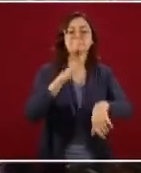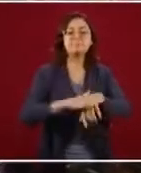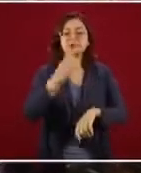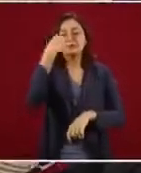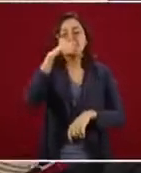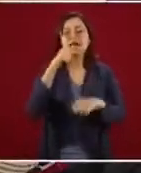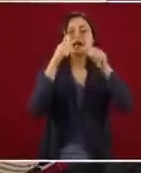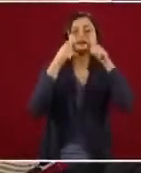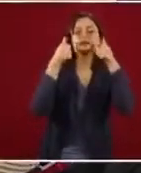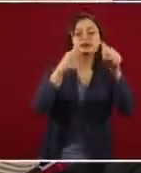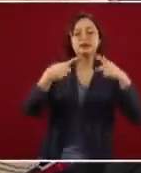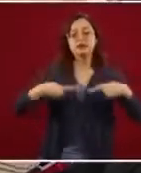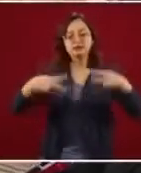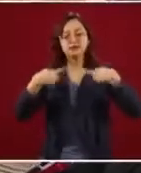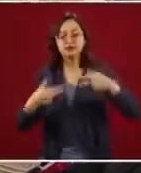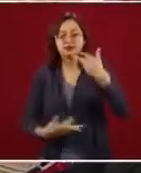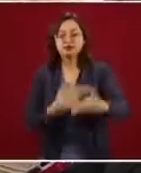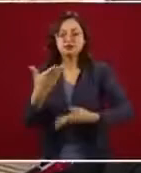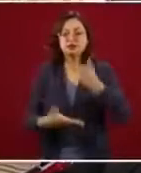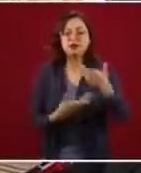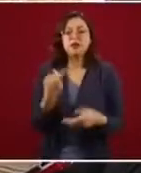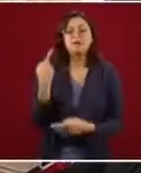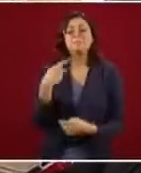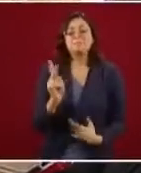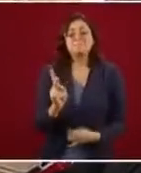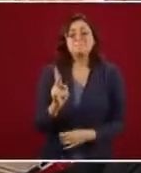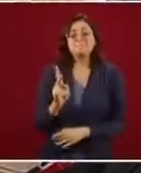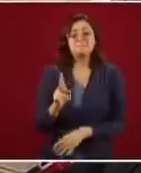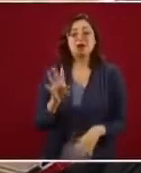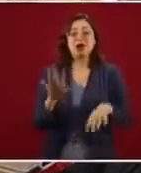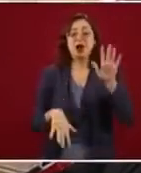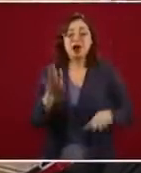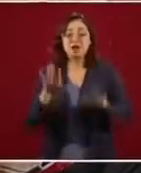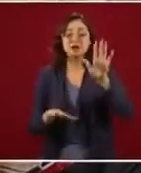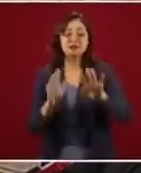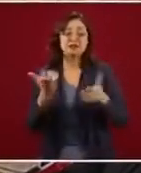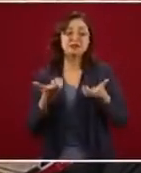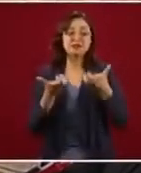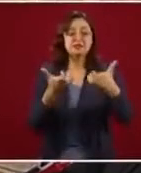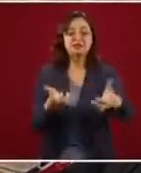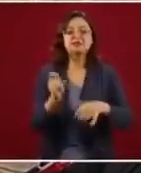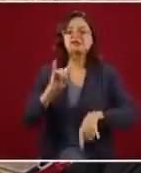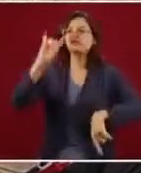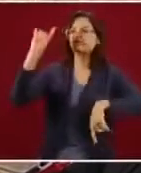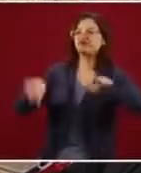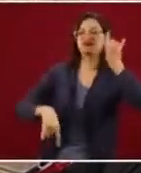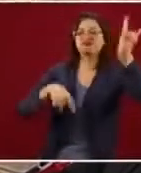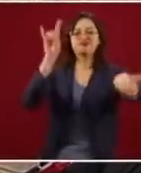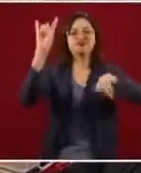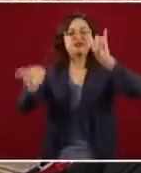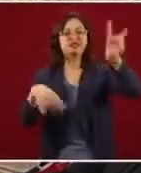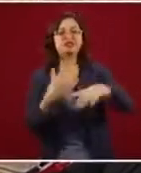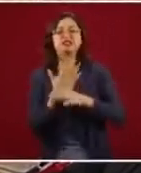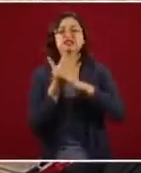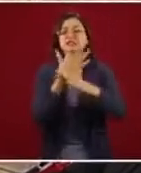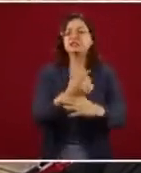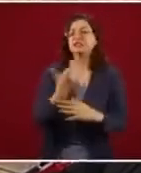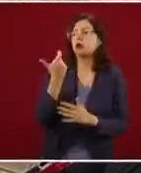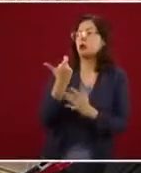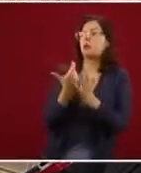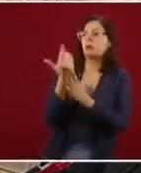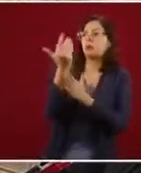ese hospital. Sin embargo, en los pasillos hay pues, flyers pegados donde dicen que por la reducción